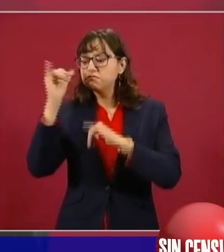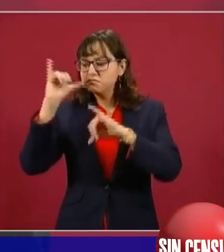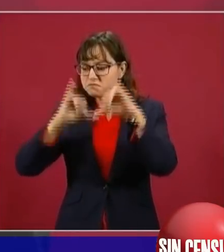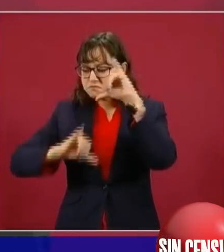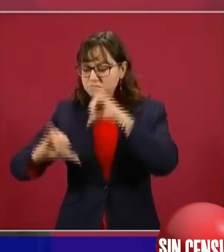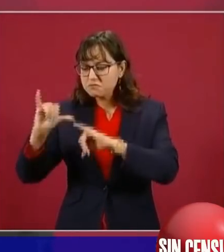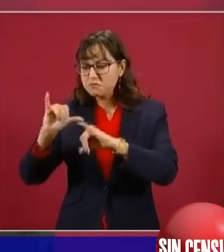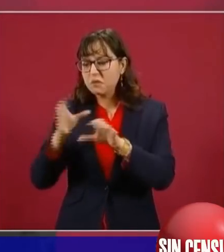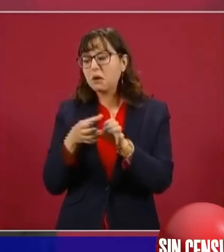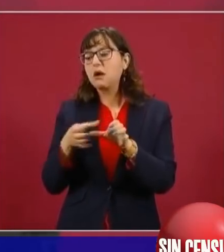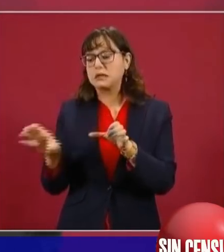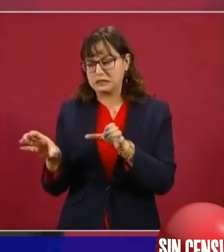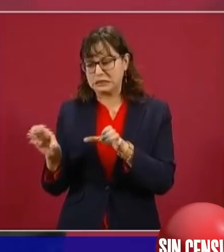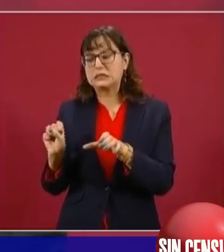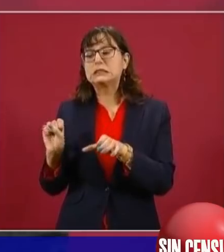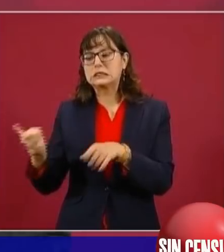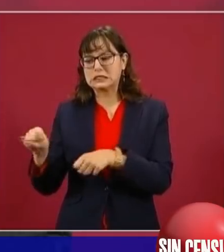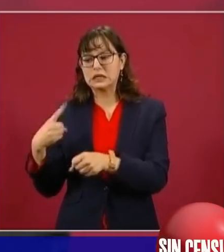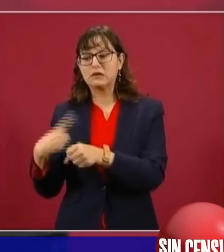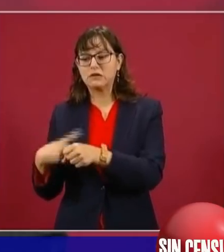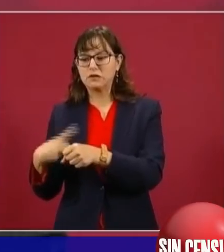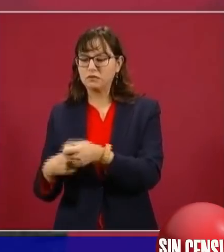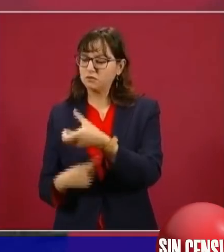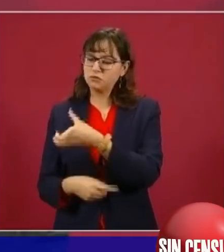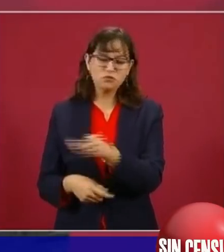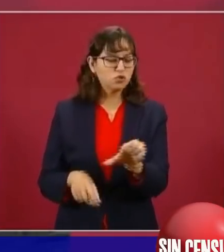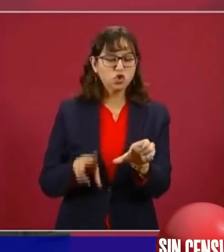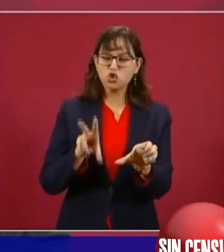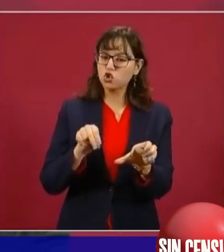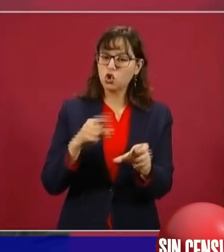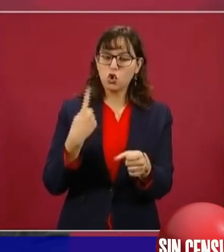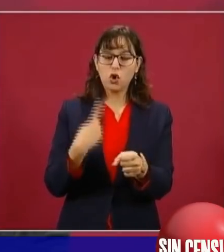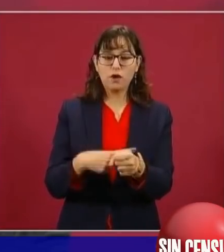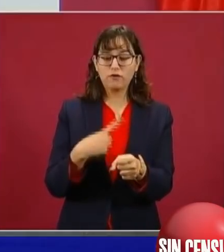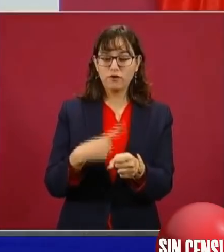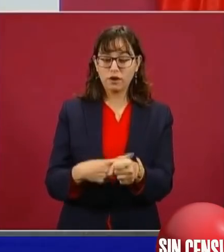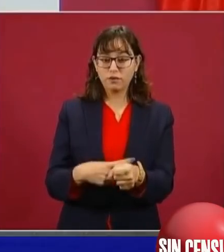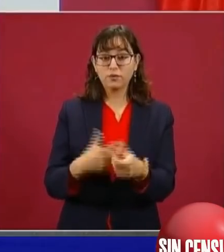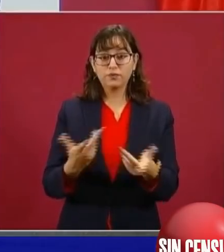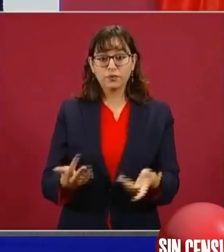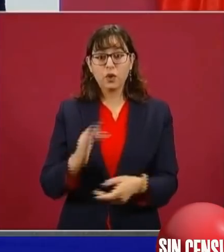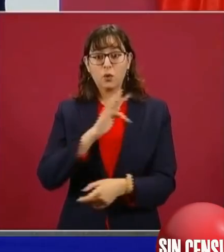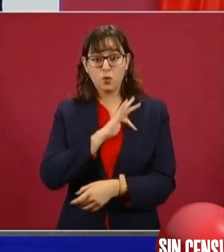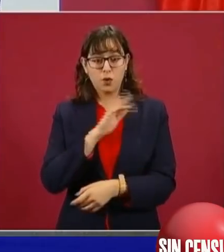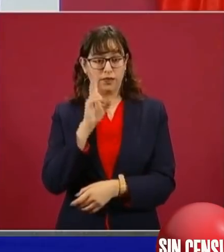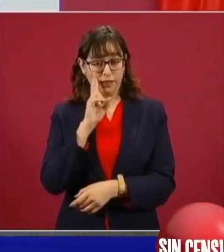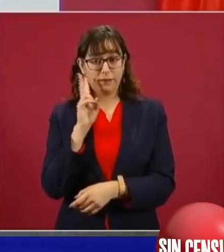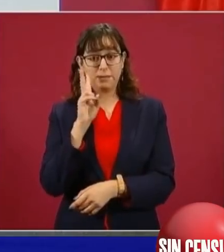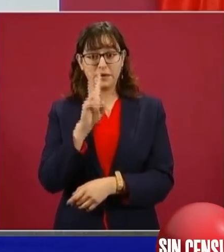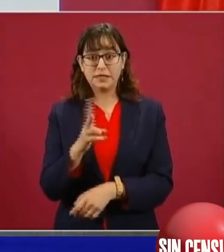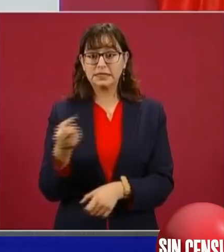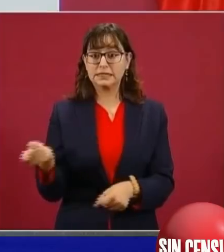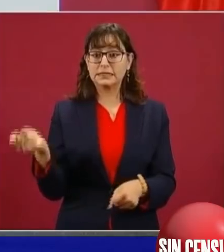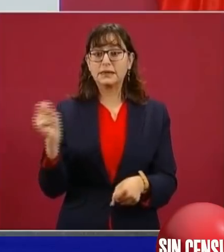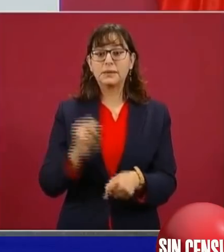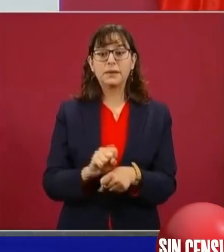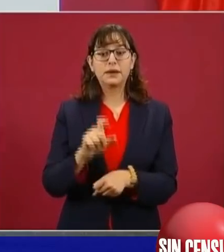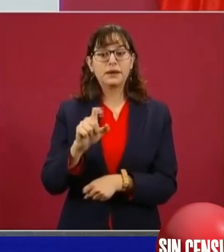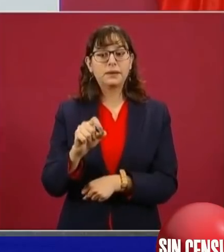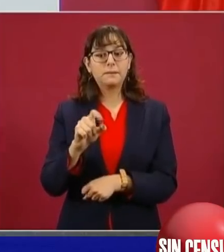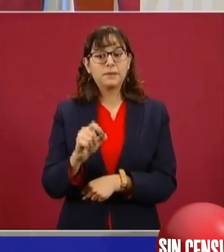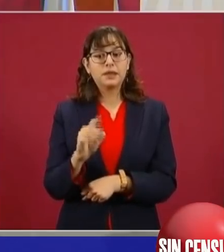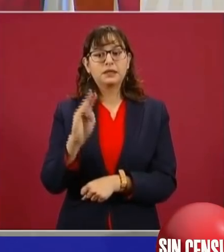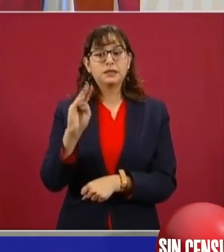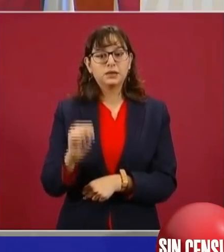salido positivos. En la semana 29, que está en el punto máximo de altura de estas columnas, vemos